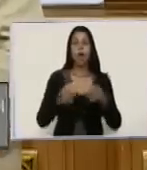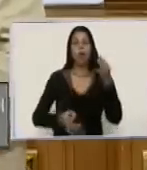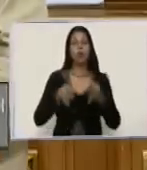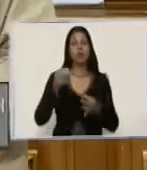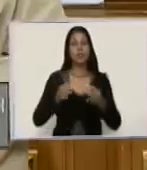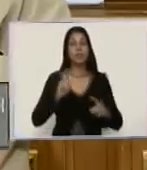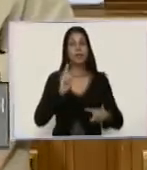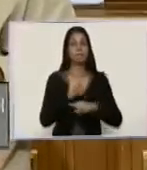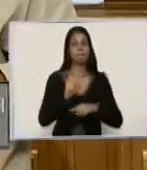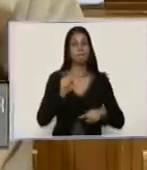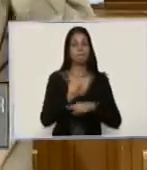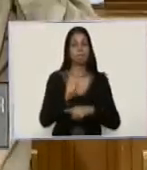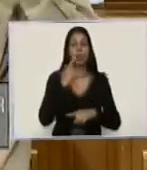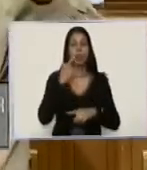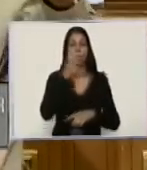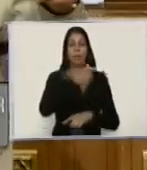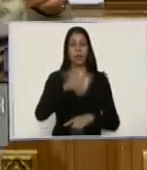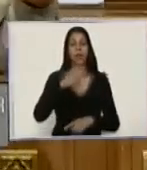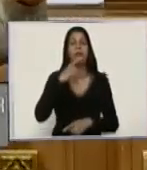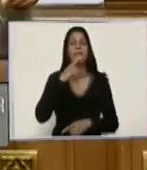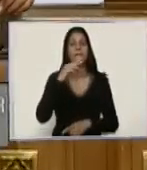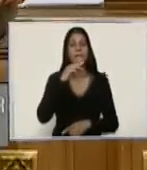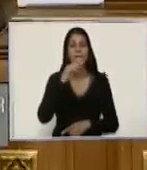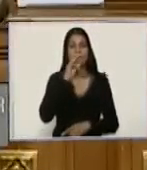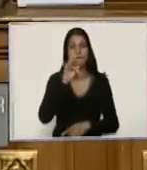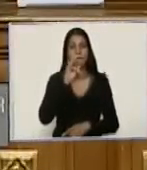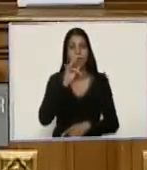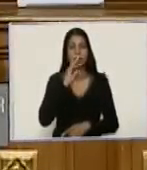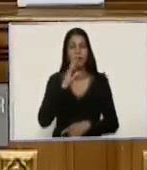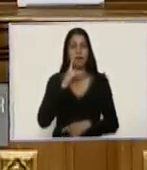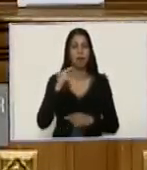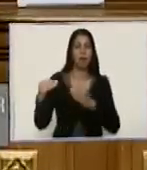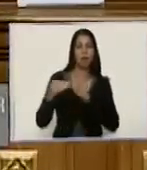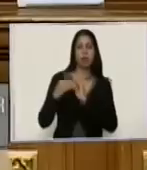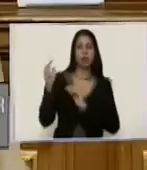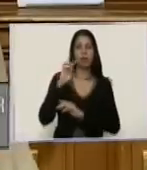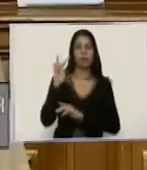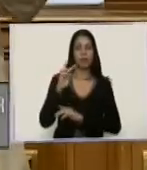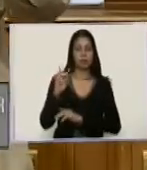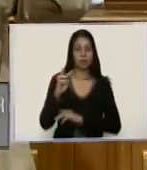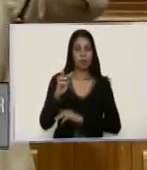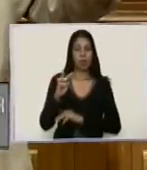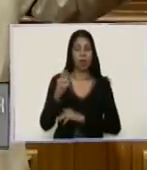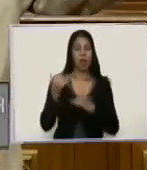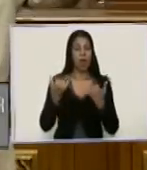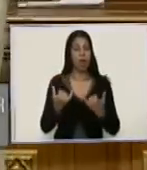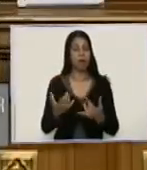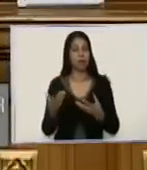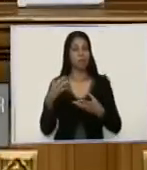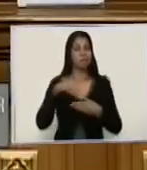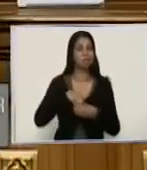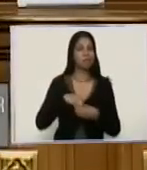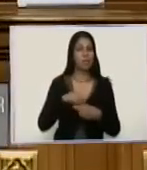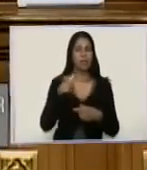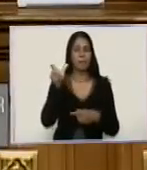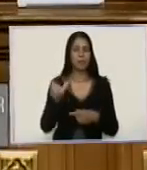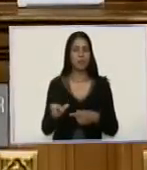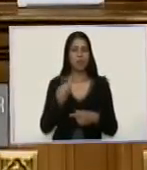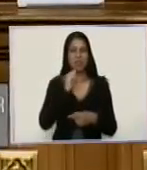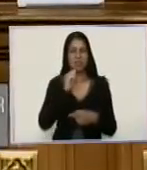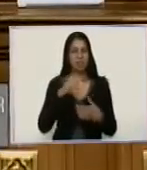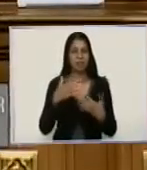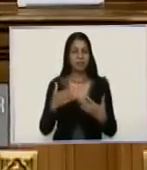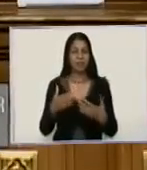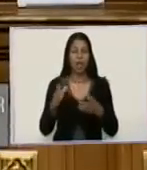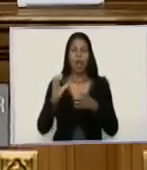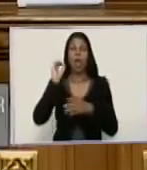Penal y a los fiscales, a los que reciban una denuncia en contra de Venezuela, en donde está involucrado ahora nada más y nada menos que la